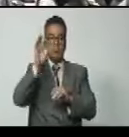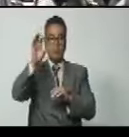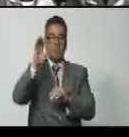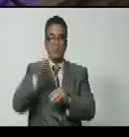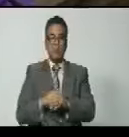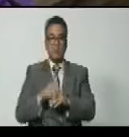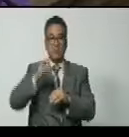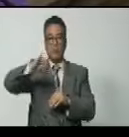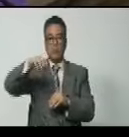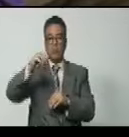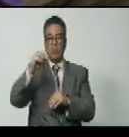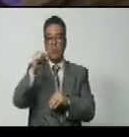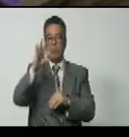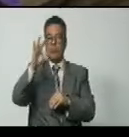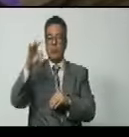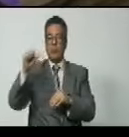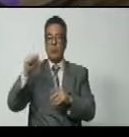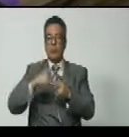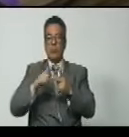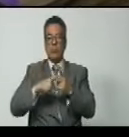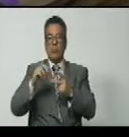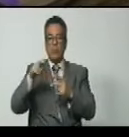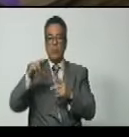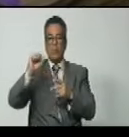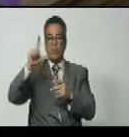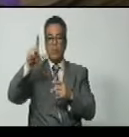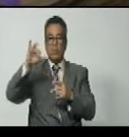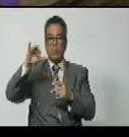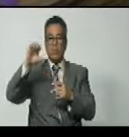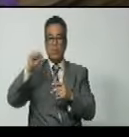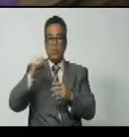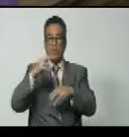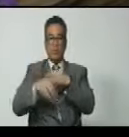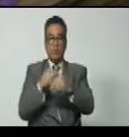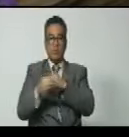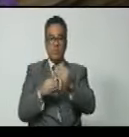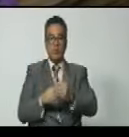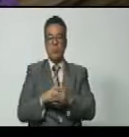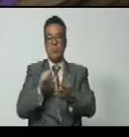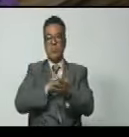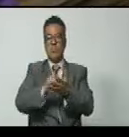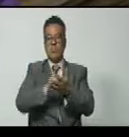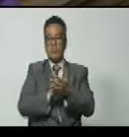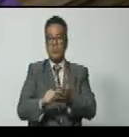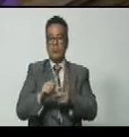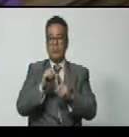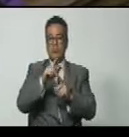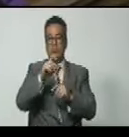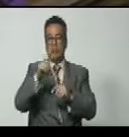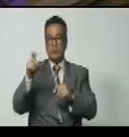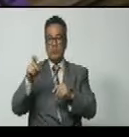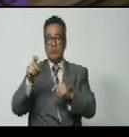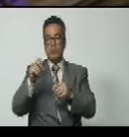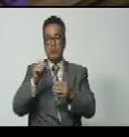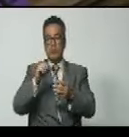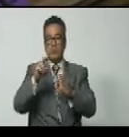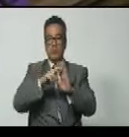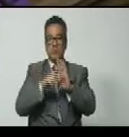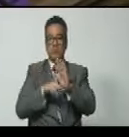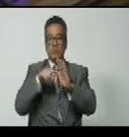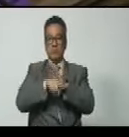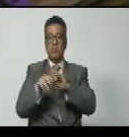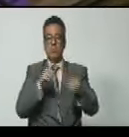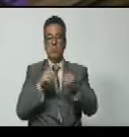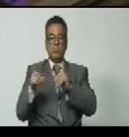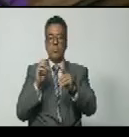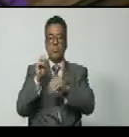patriotas Josefa Joaquina Sánchez y Eulalia Burós, de conformidad con lo establecido en el artículo 111 del Reglamento